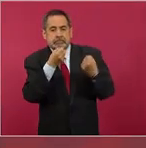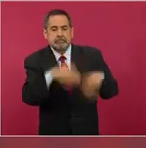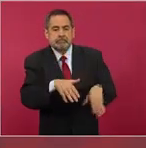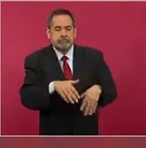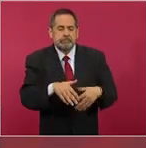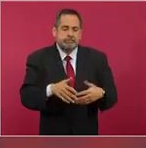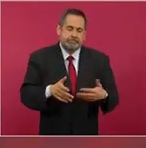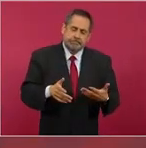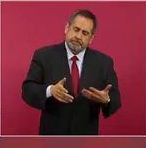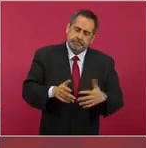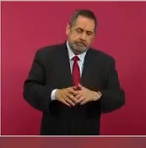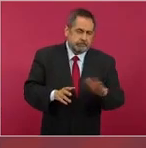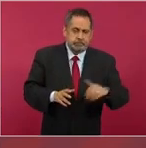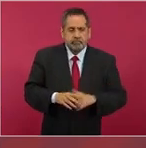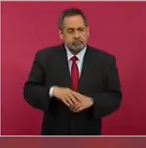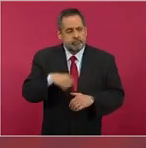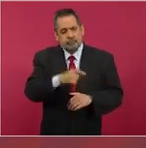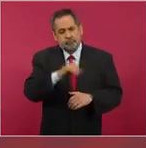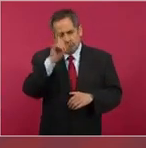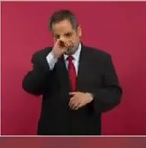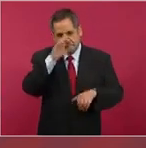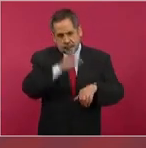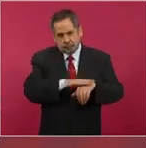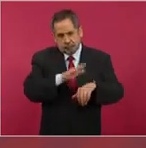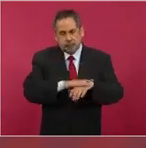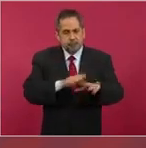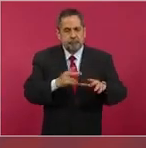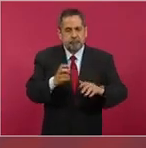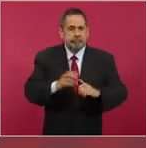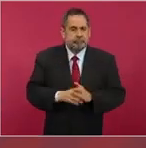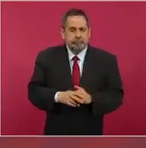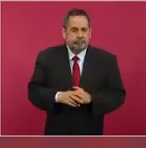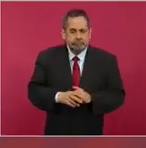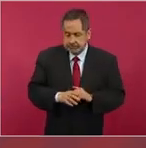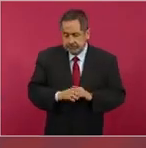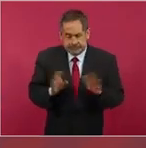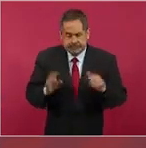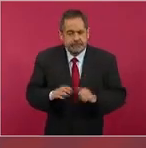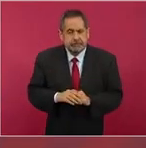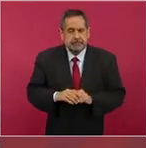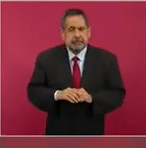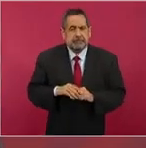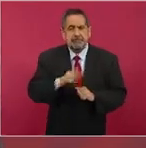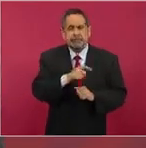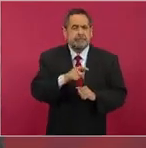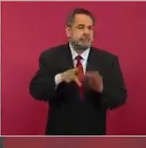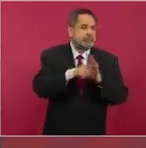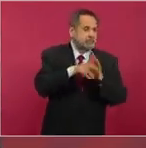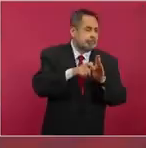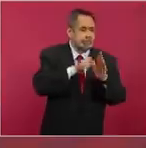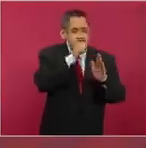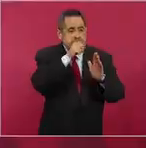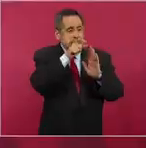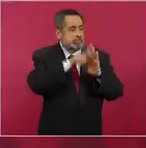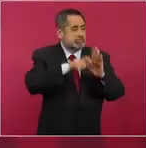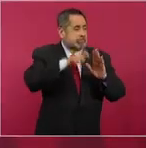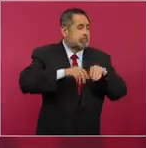Pero yo les recomendaría eso, más que las ocho columnas y el